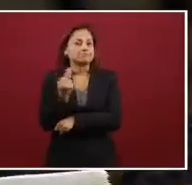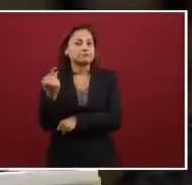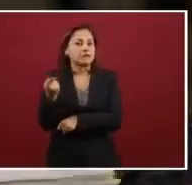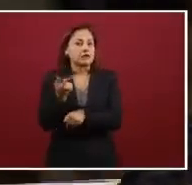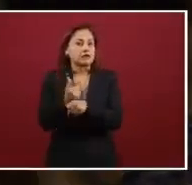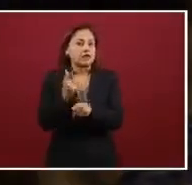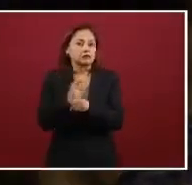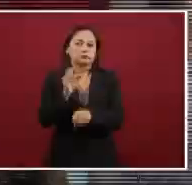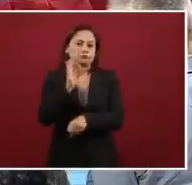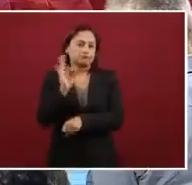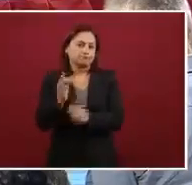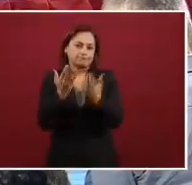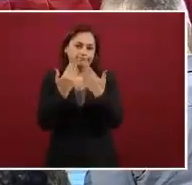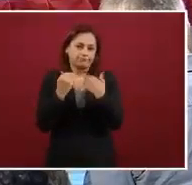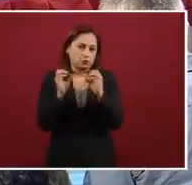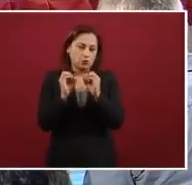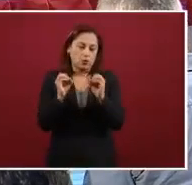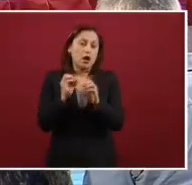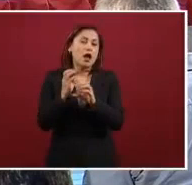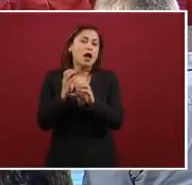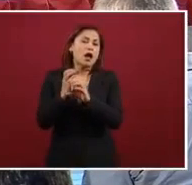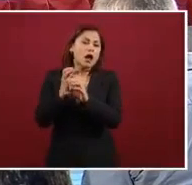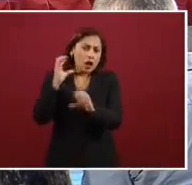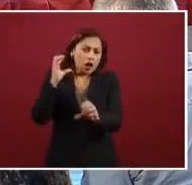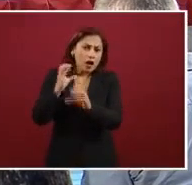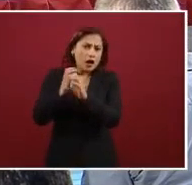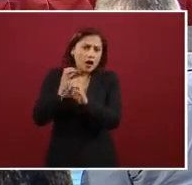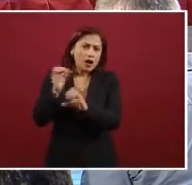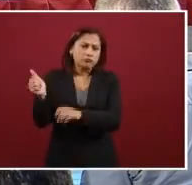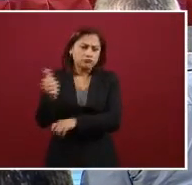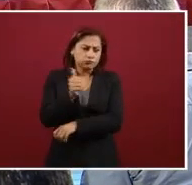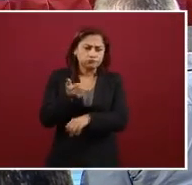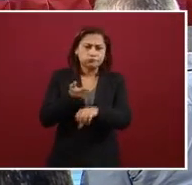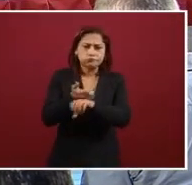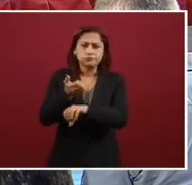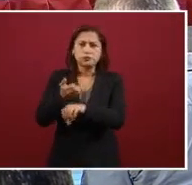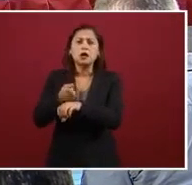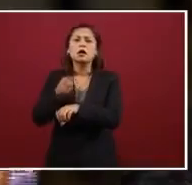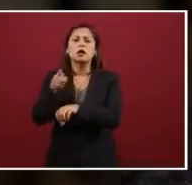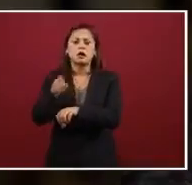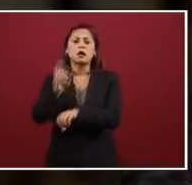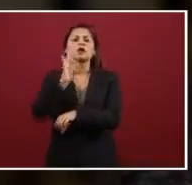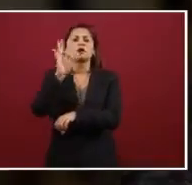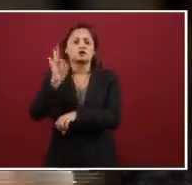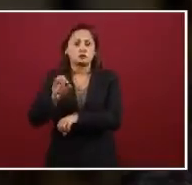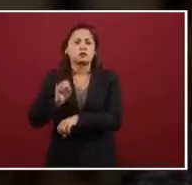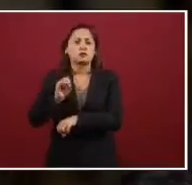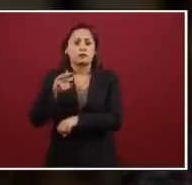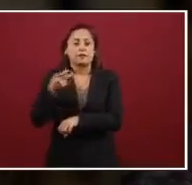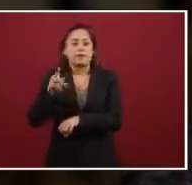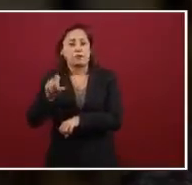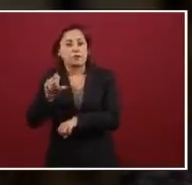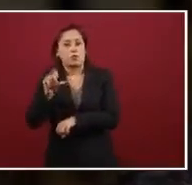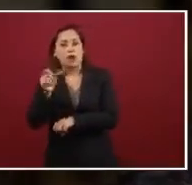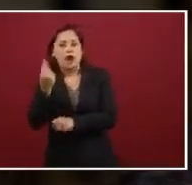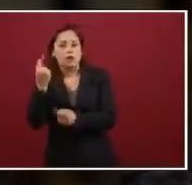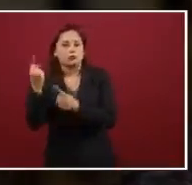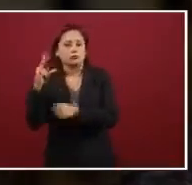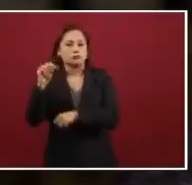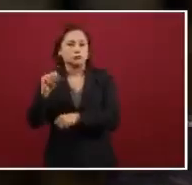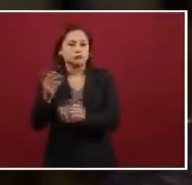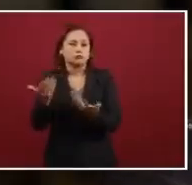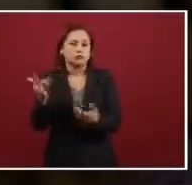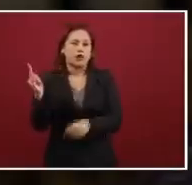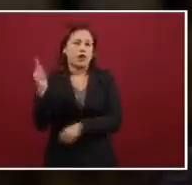autobuses foráneos, sí, algunos dan descuentos, pero no todos. Y las líneas aéreas, pues bueno, ni hablemos de ellas